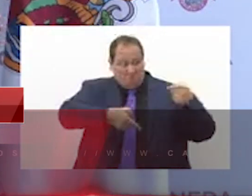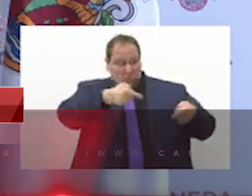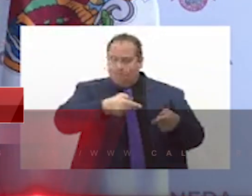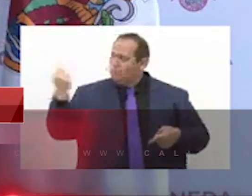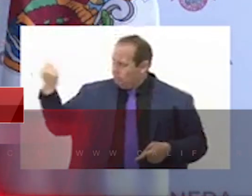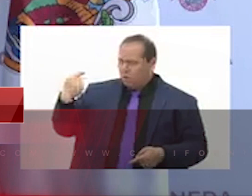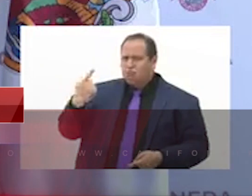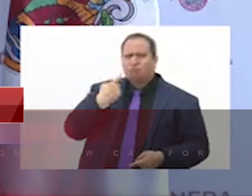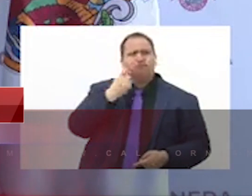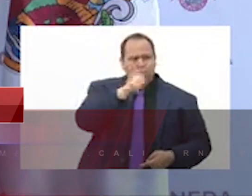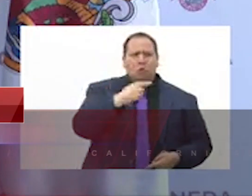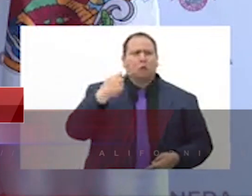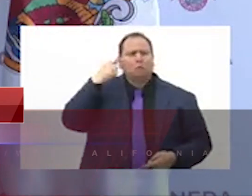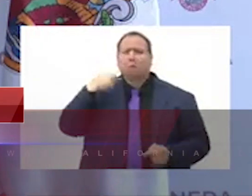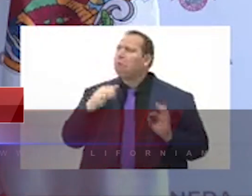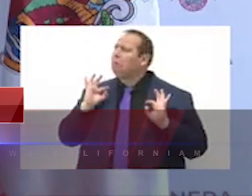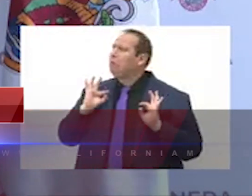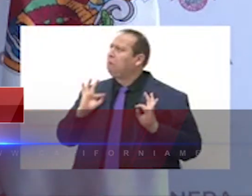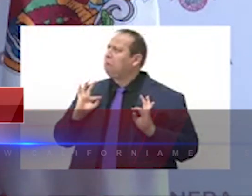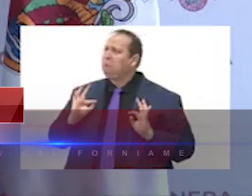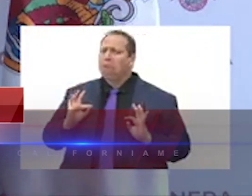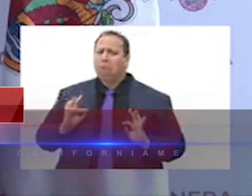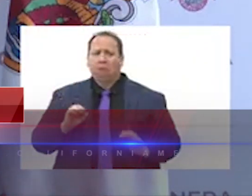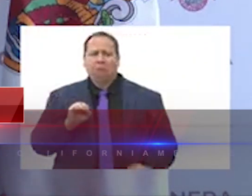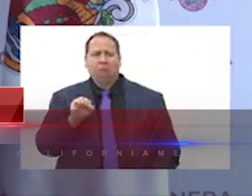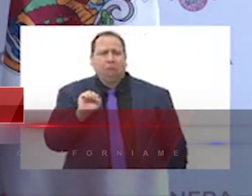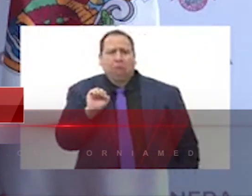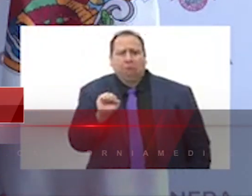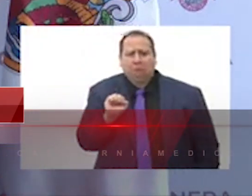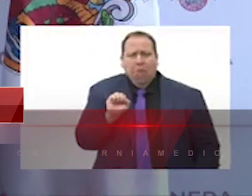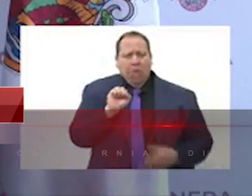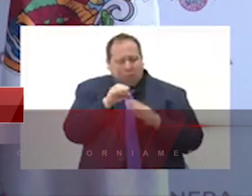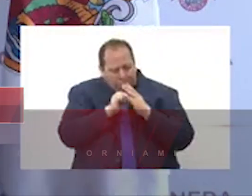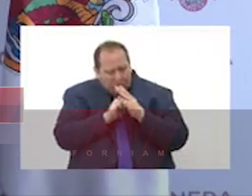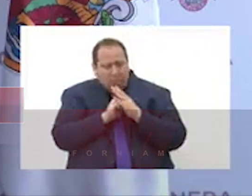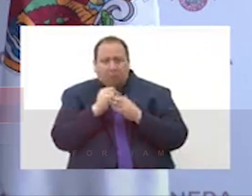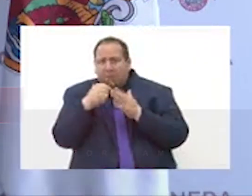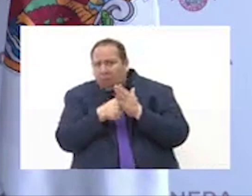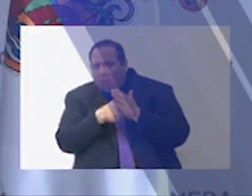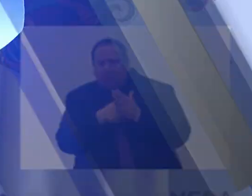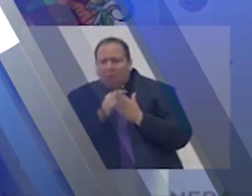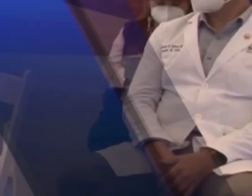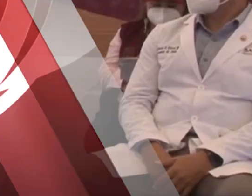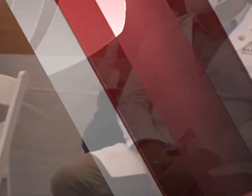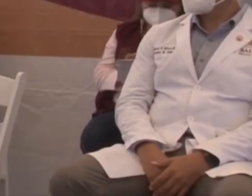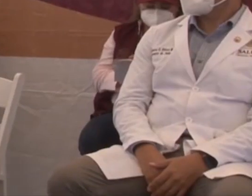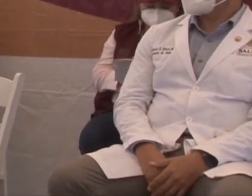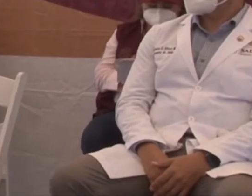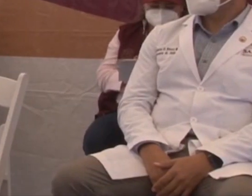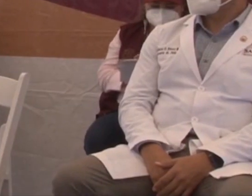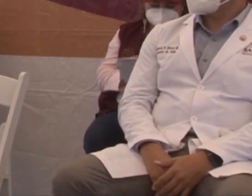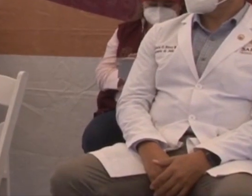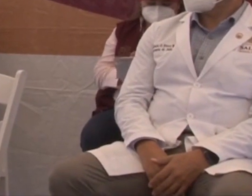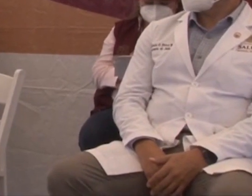autoridades correspondientes. Yo tengo mi conciencia muy tranquila, la frente muy en alto y no me escondo en fueros. Hasta el